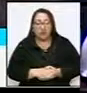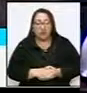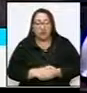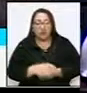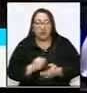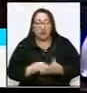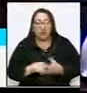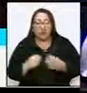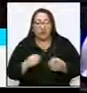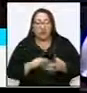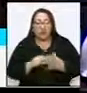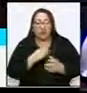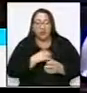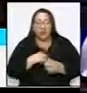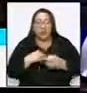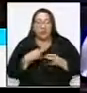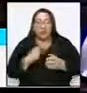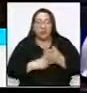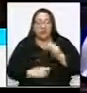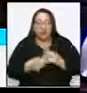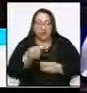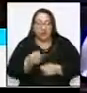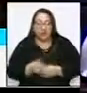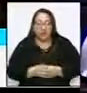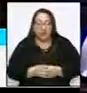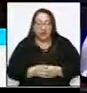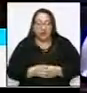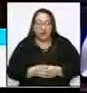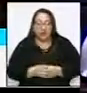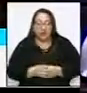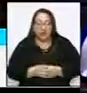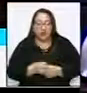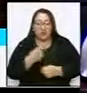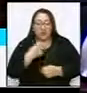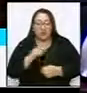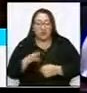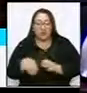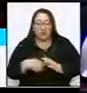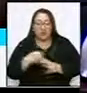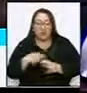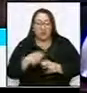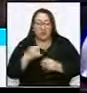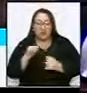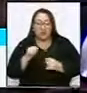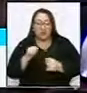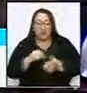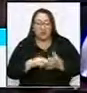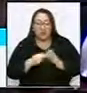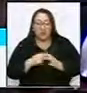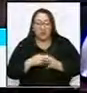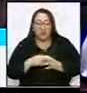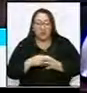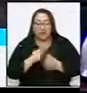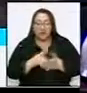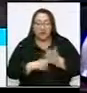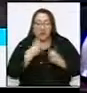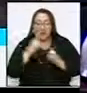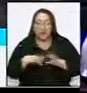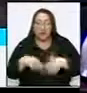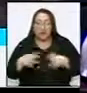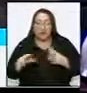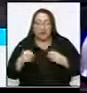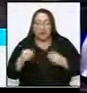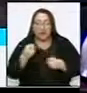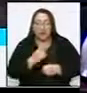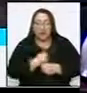Ministerio Público, que en realidad están dentro de este juego, ¿no?, democrático, que permite que